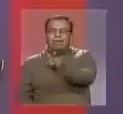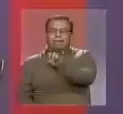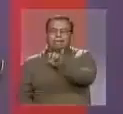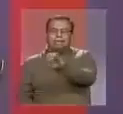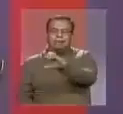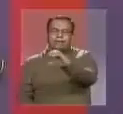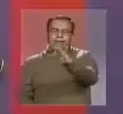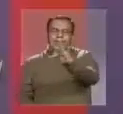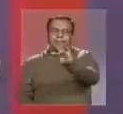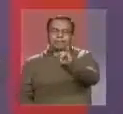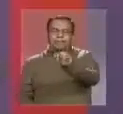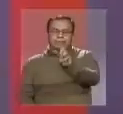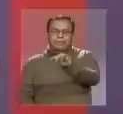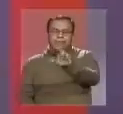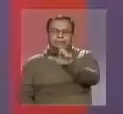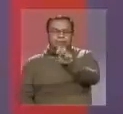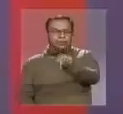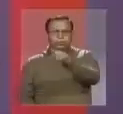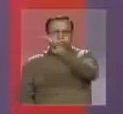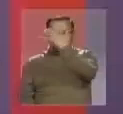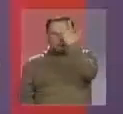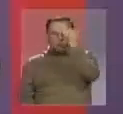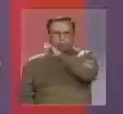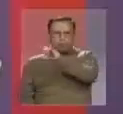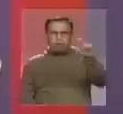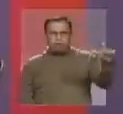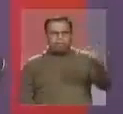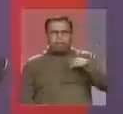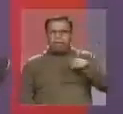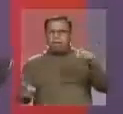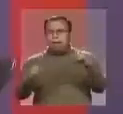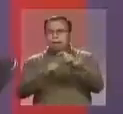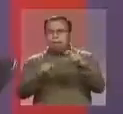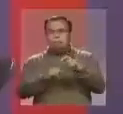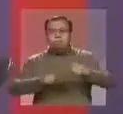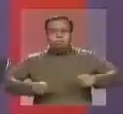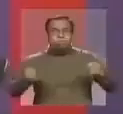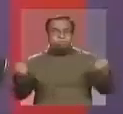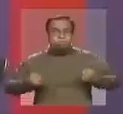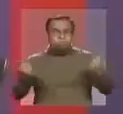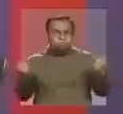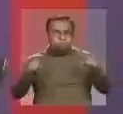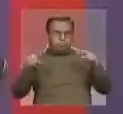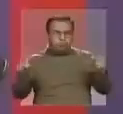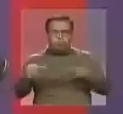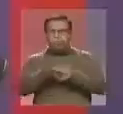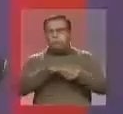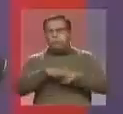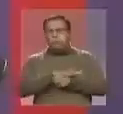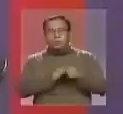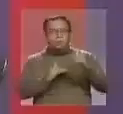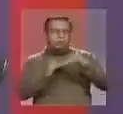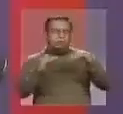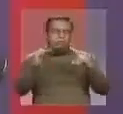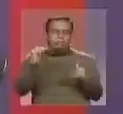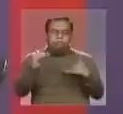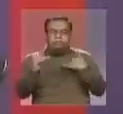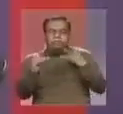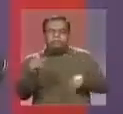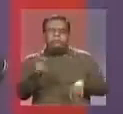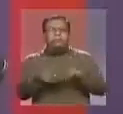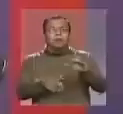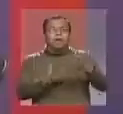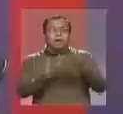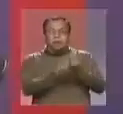pero digamos una de las razones por las que las mujeres en Bogotá, digamos, están en condición de desventaja es que